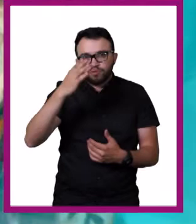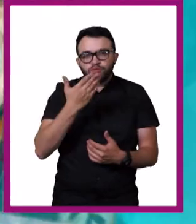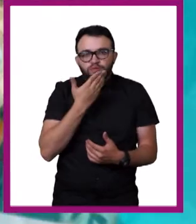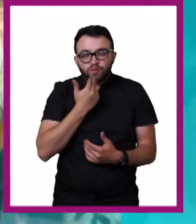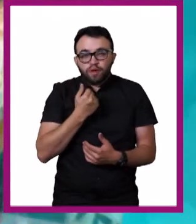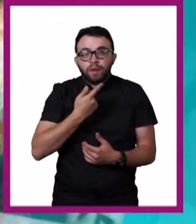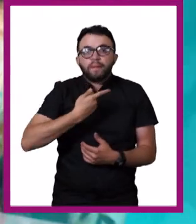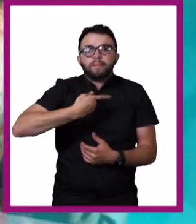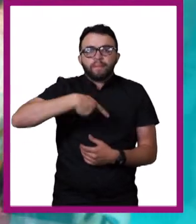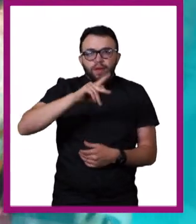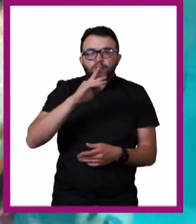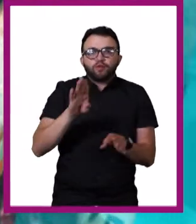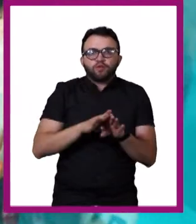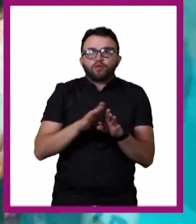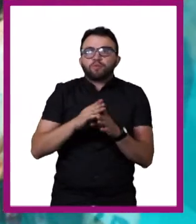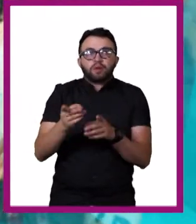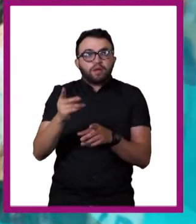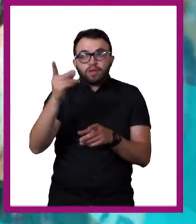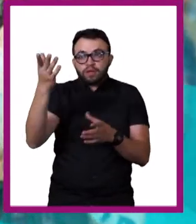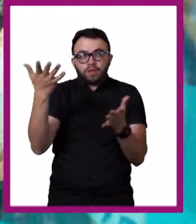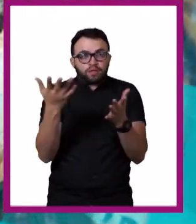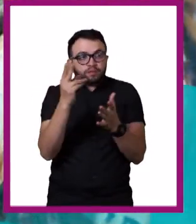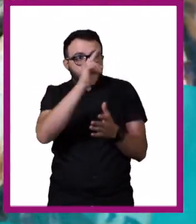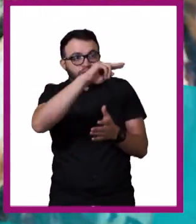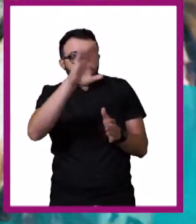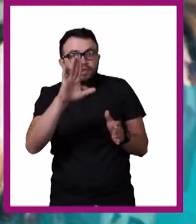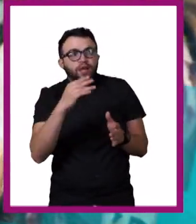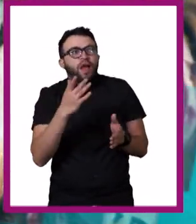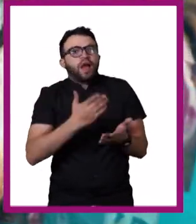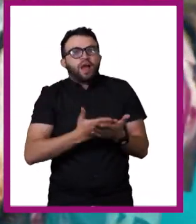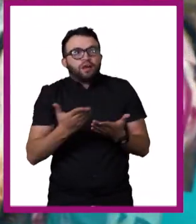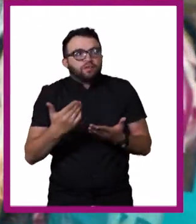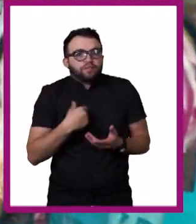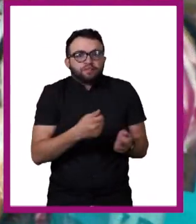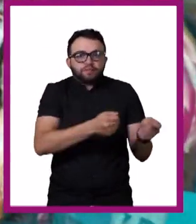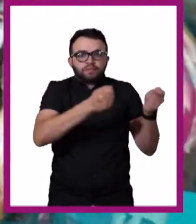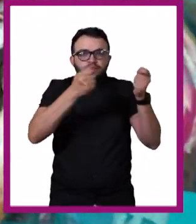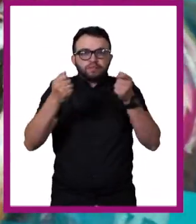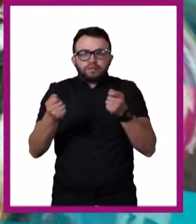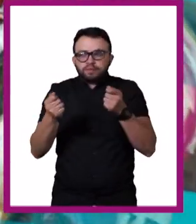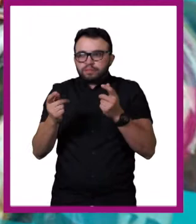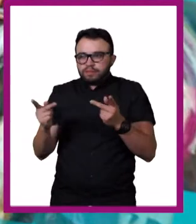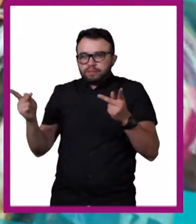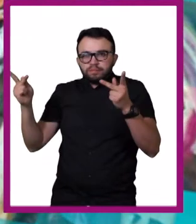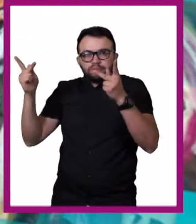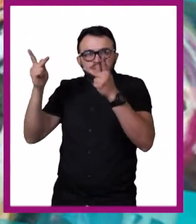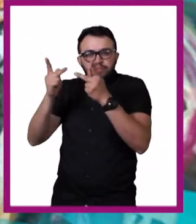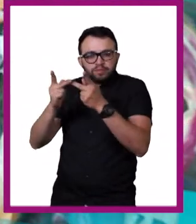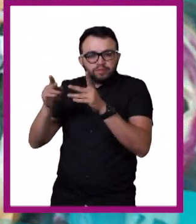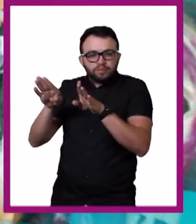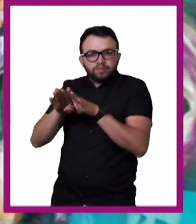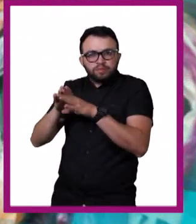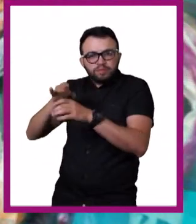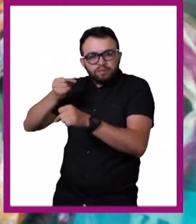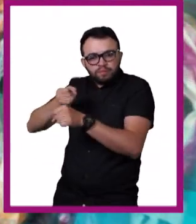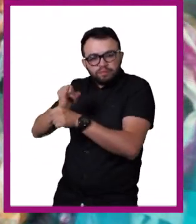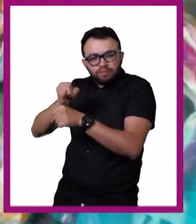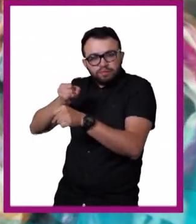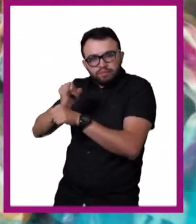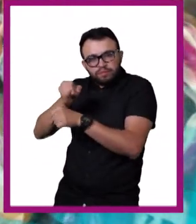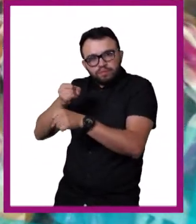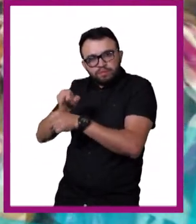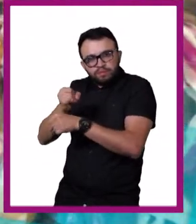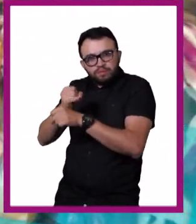una pieza que se aproximara al máximo al cuadro y partir de allí con una